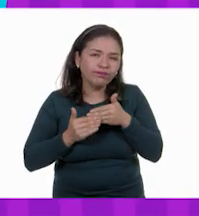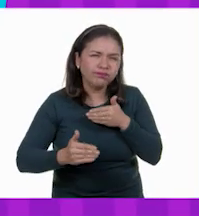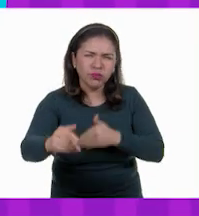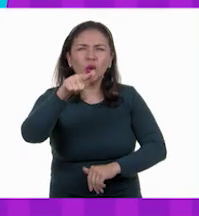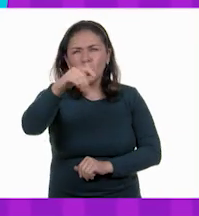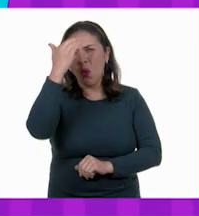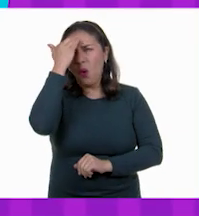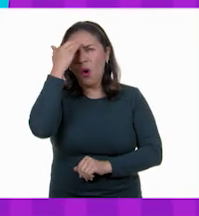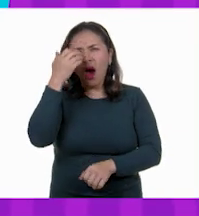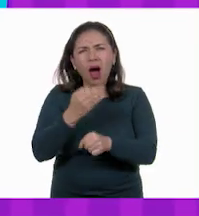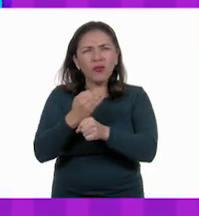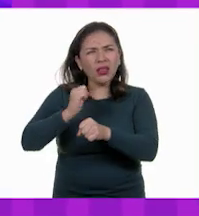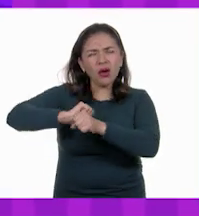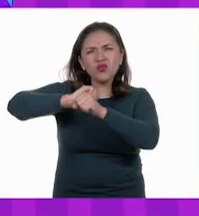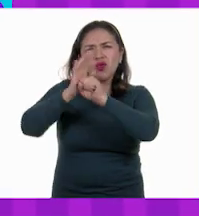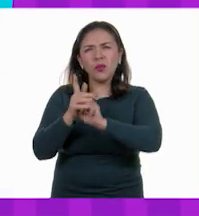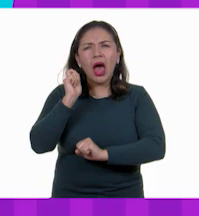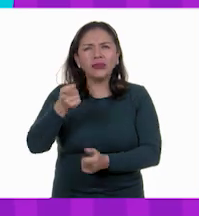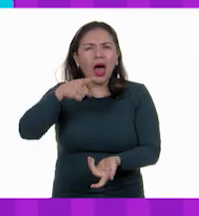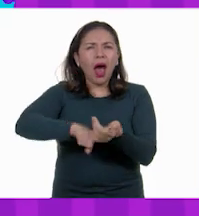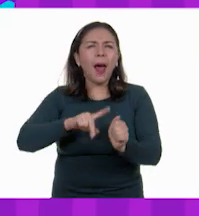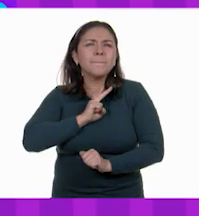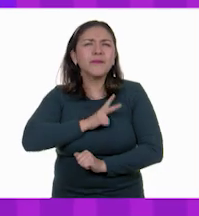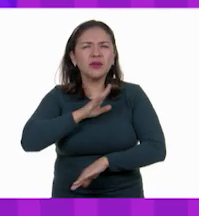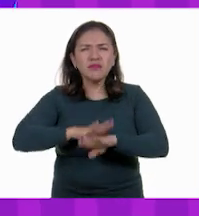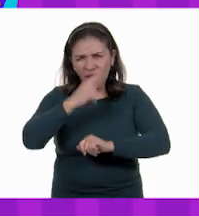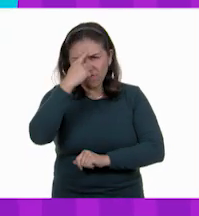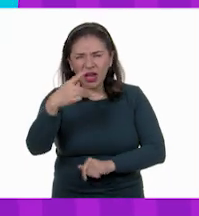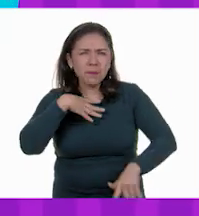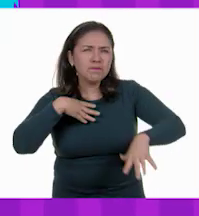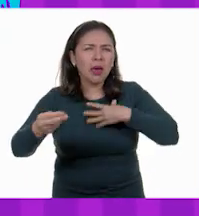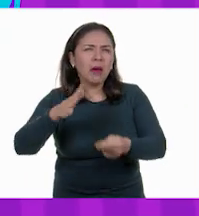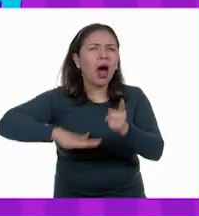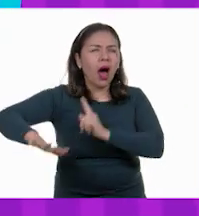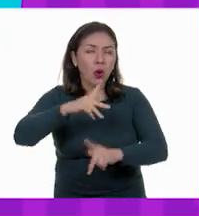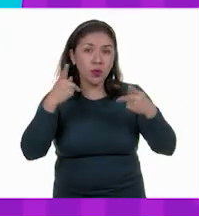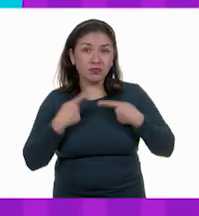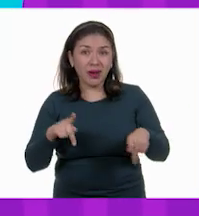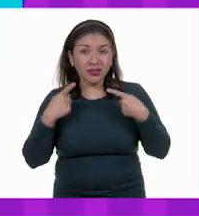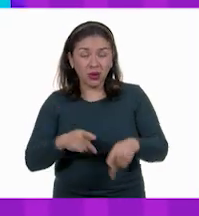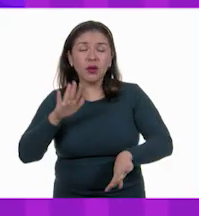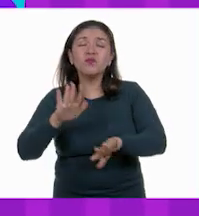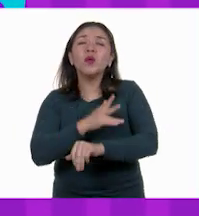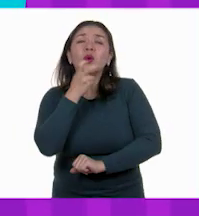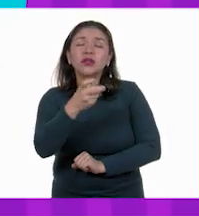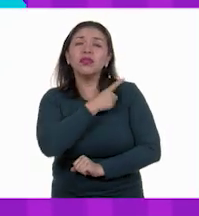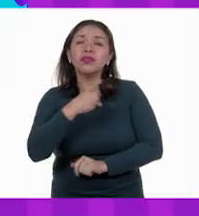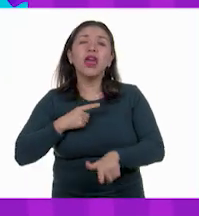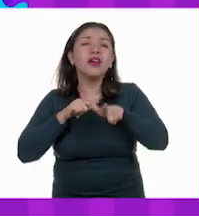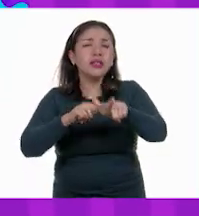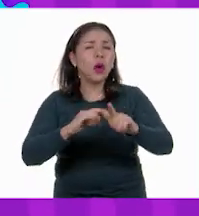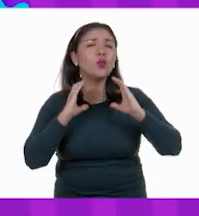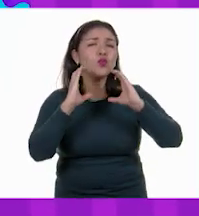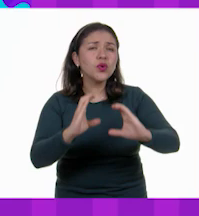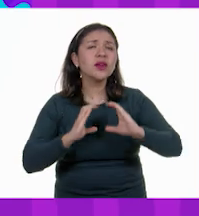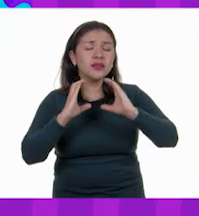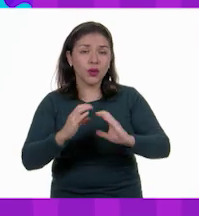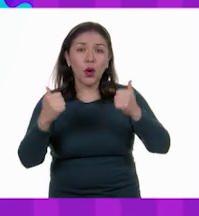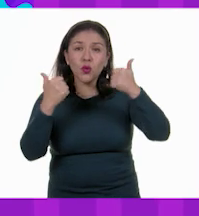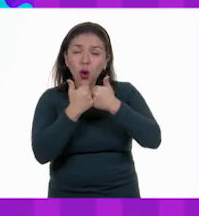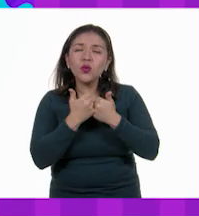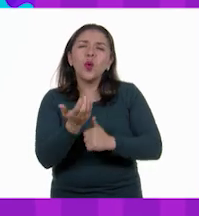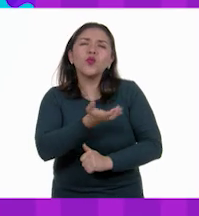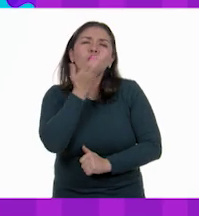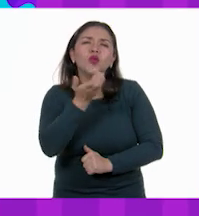todos sabemos, el COVID-19 es un virus que se contagia muy fácilmente entre las personas. Por eso hay que continuar cuidándonos siguiendo las